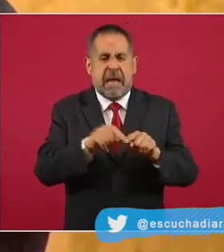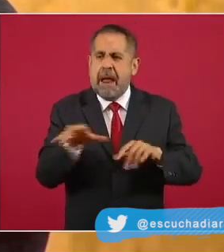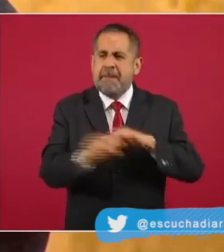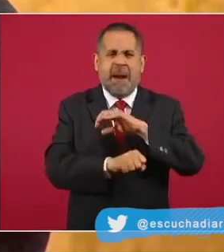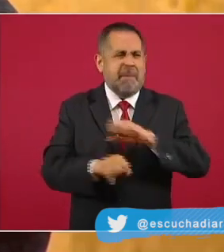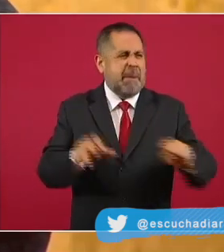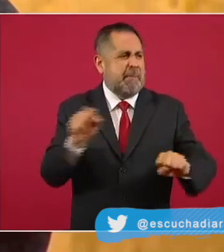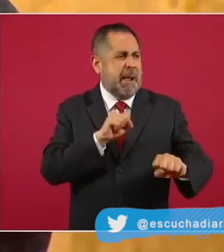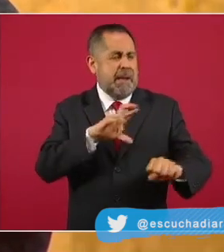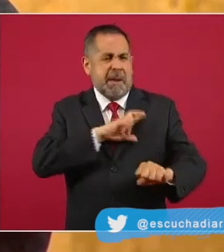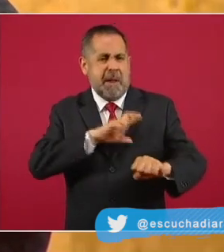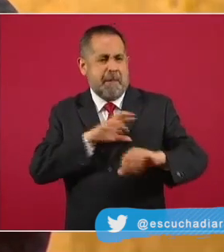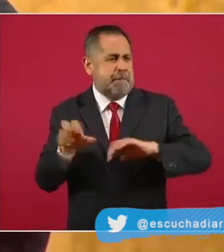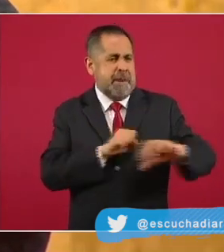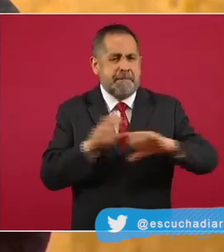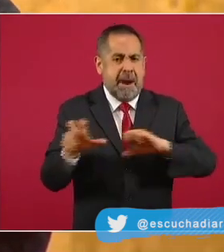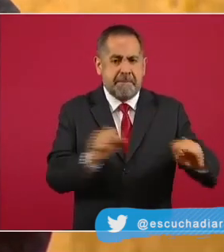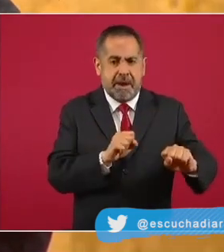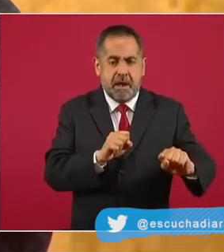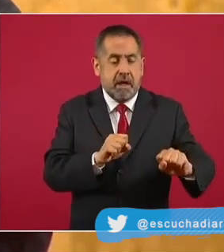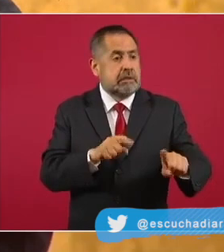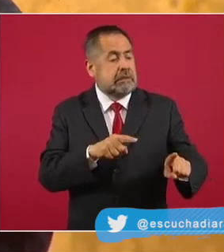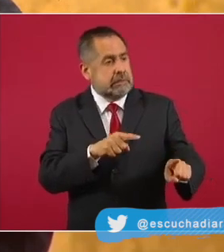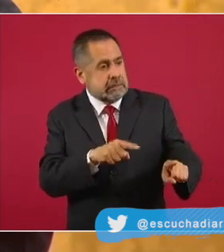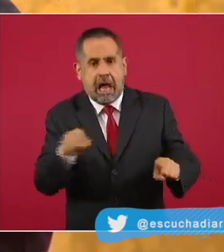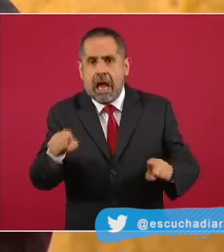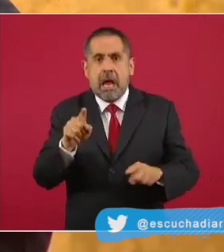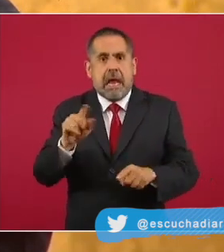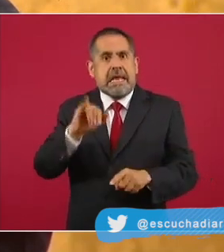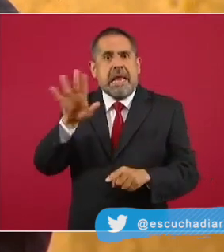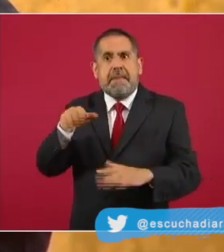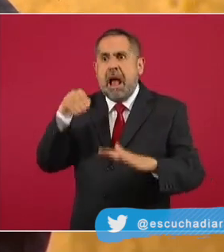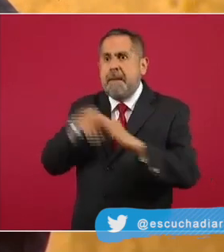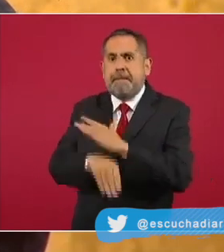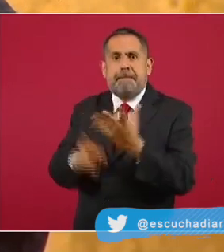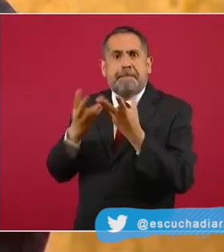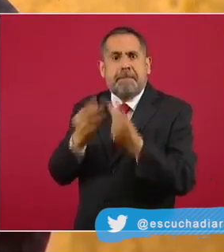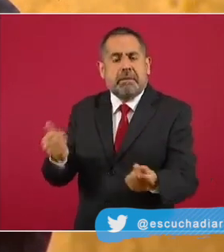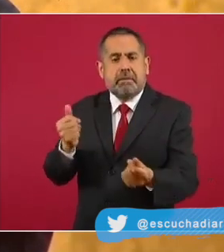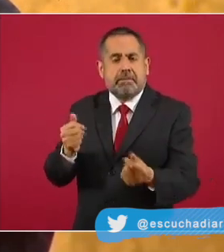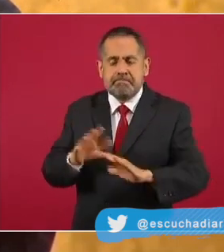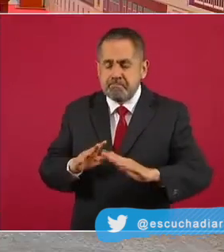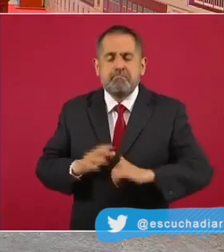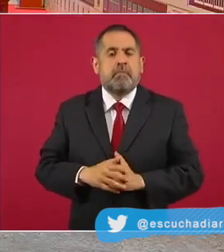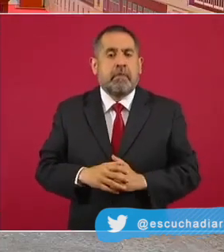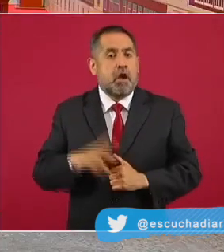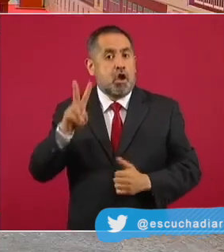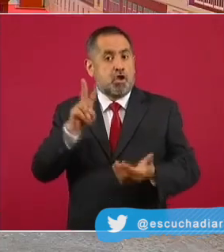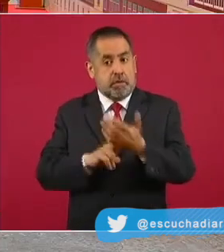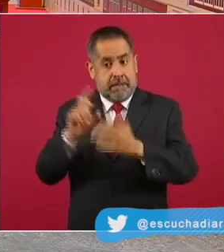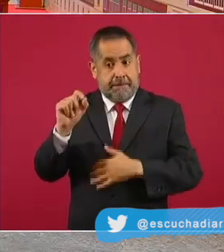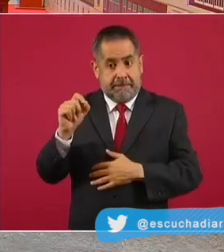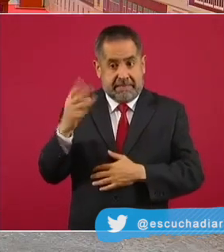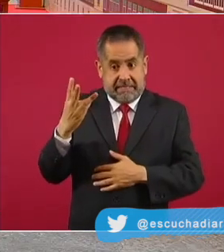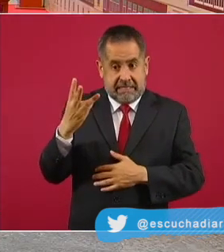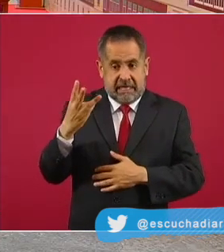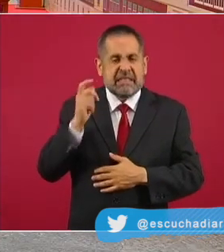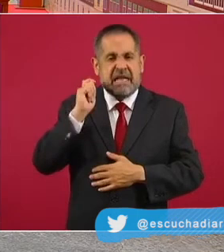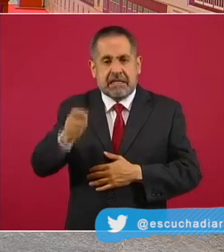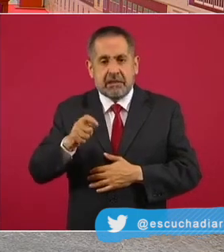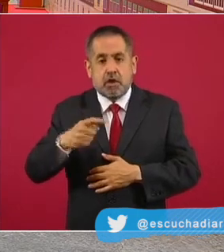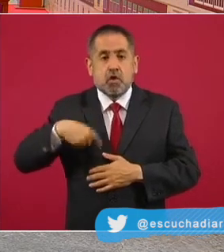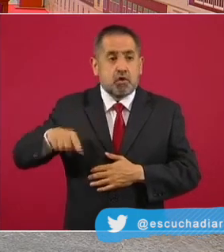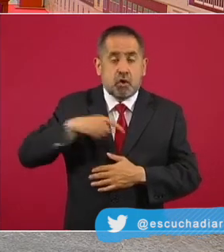privatizadora pusieron al borde de la desaparición. En 2023 dejaremos de